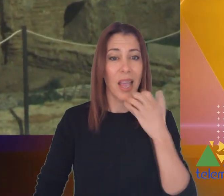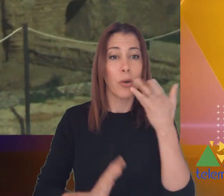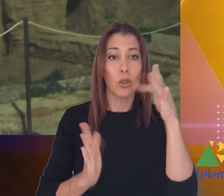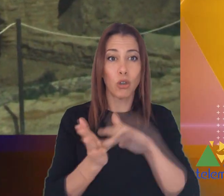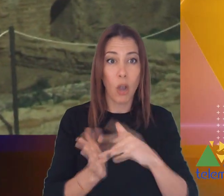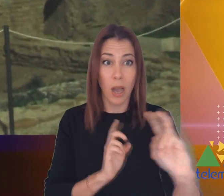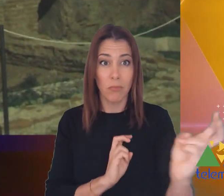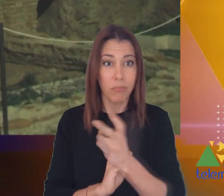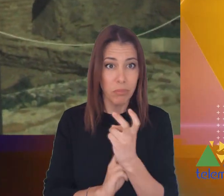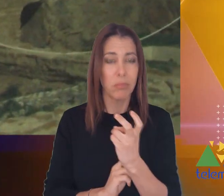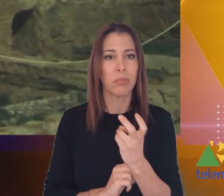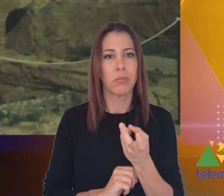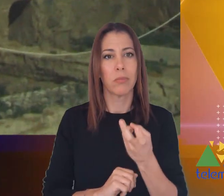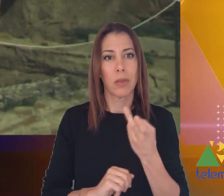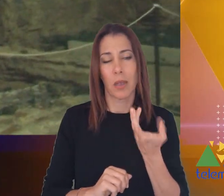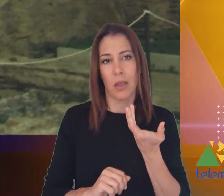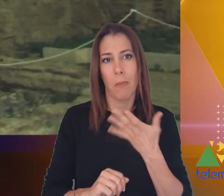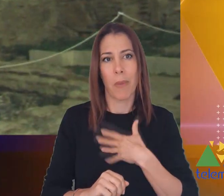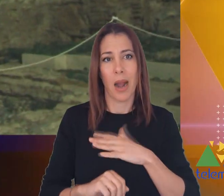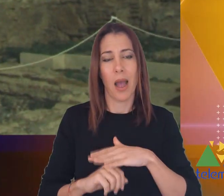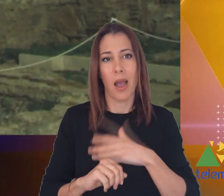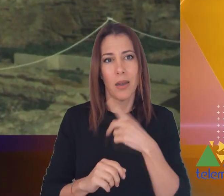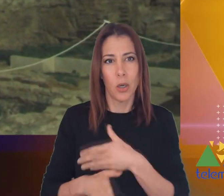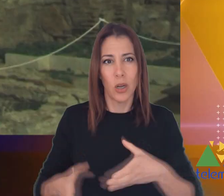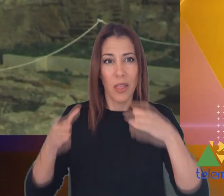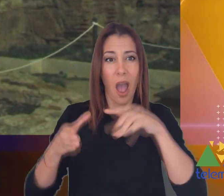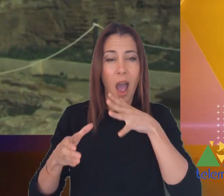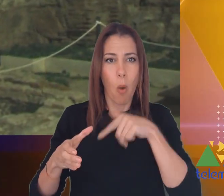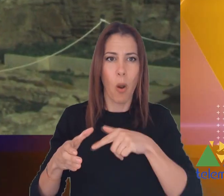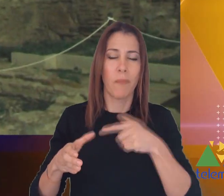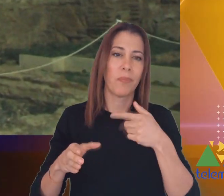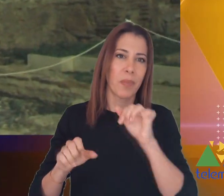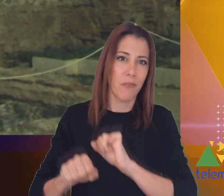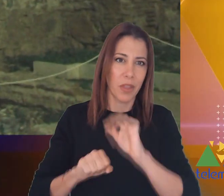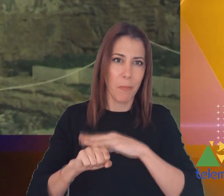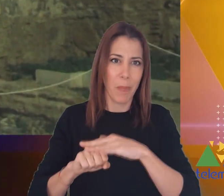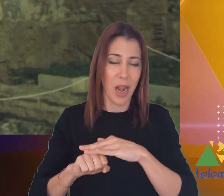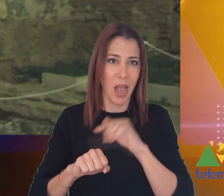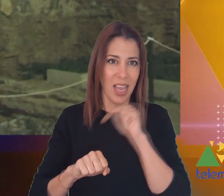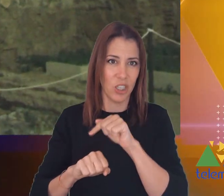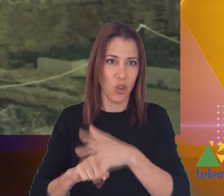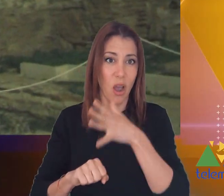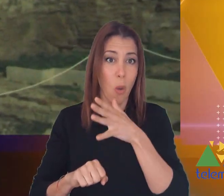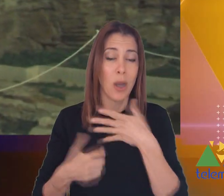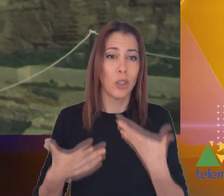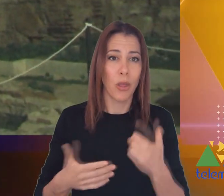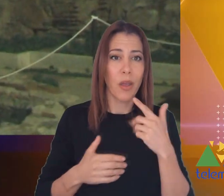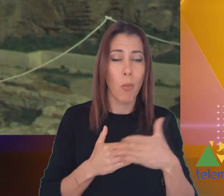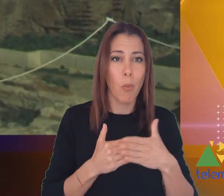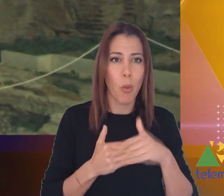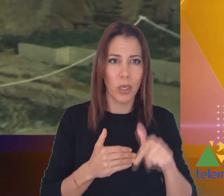asedio, para poder beber agua los defensores de Motril. Incluso la puerta, como podemos ver, se